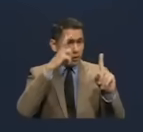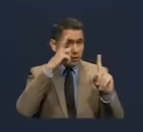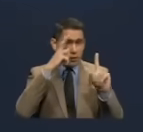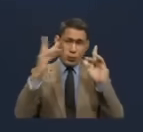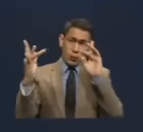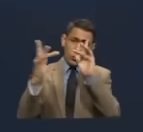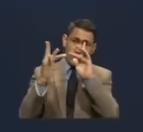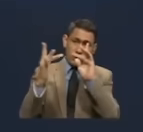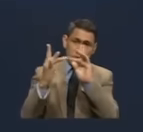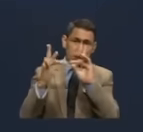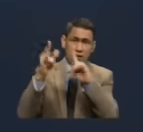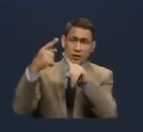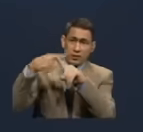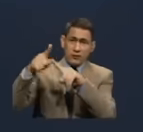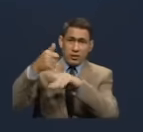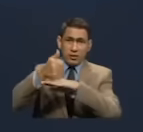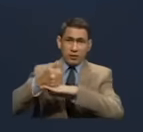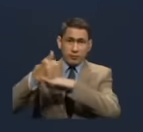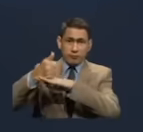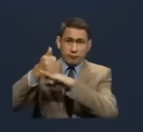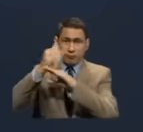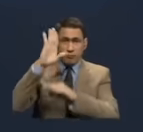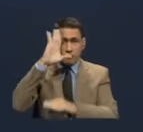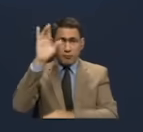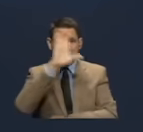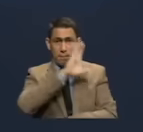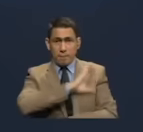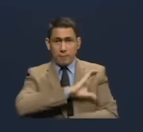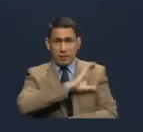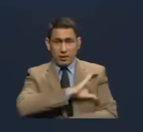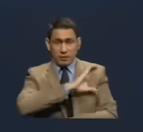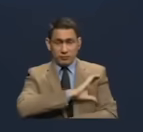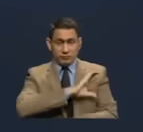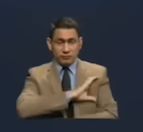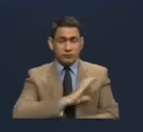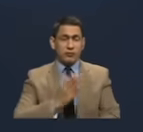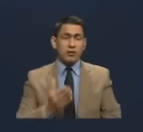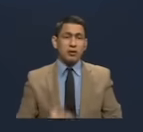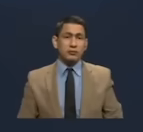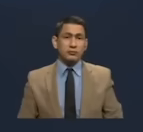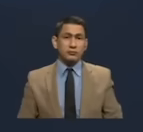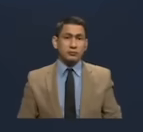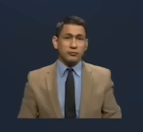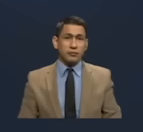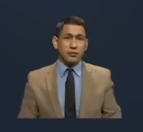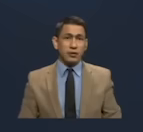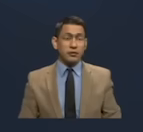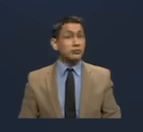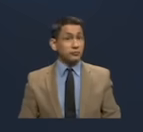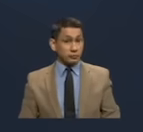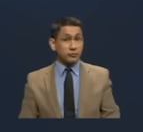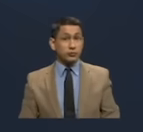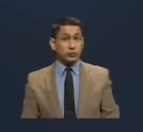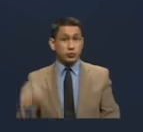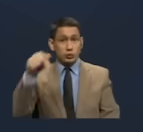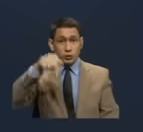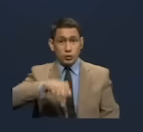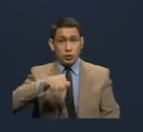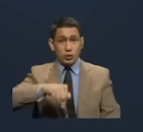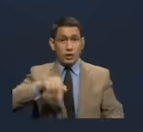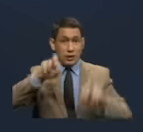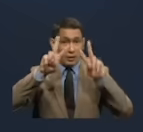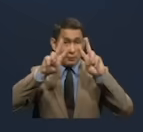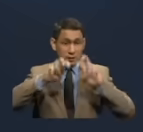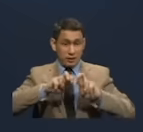los panas del GOM, motos y los del DGI, que les llega un premio. Mi estimado, que hoy hay operativo grande de Ulco por